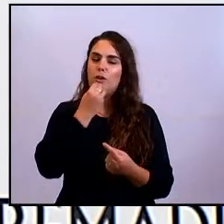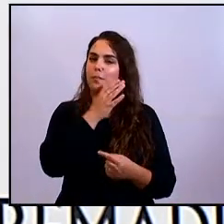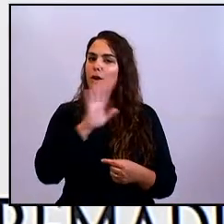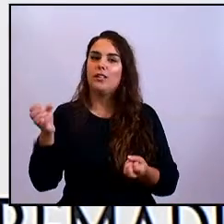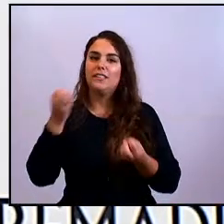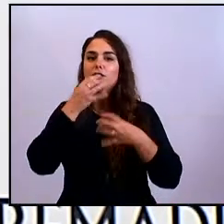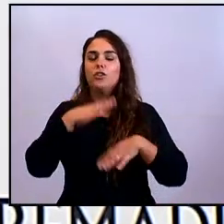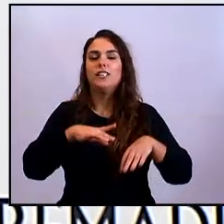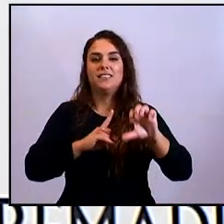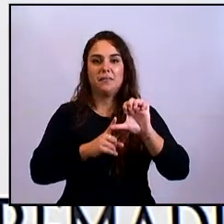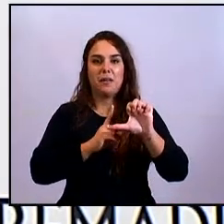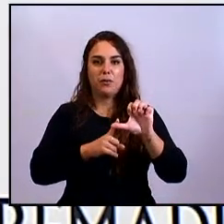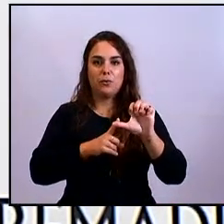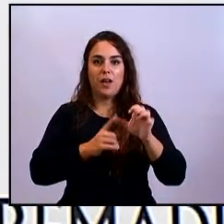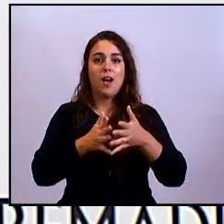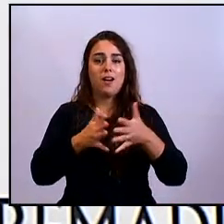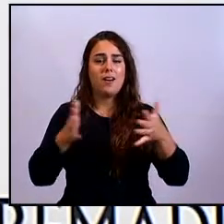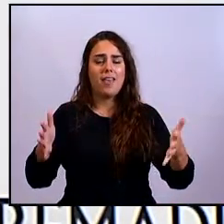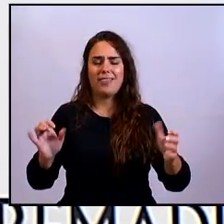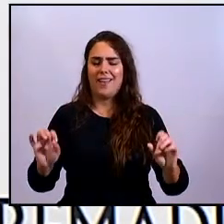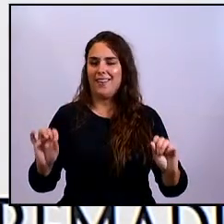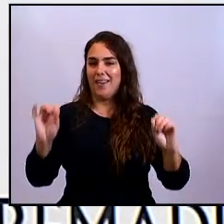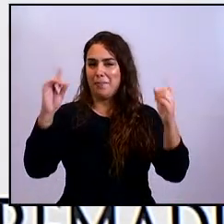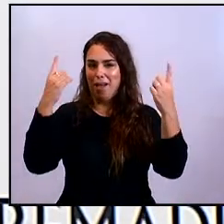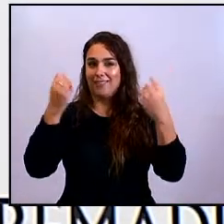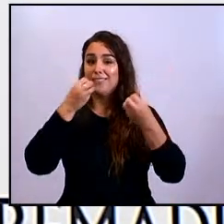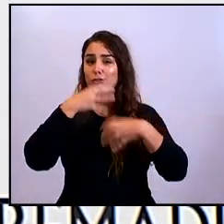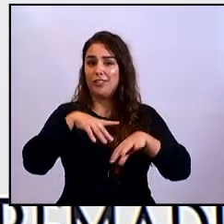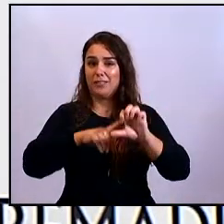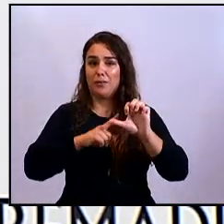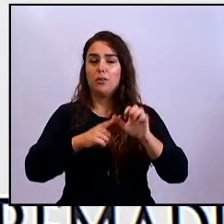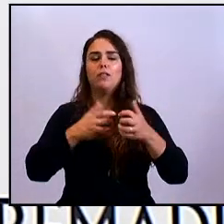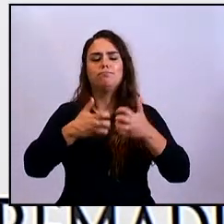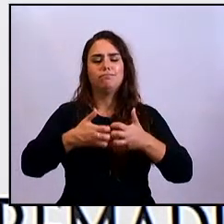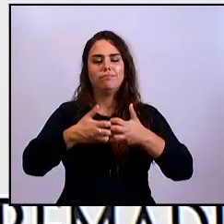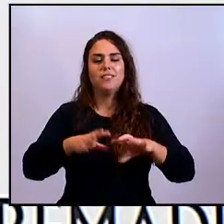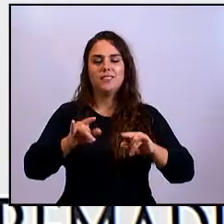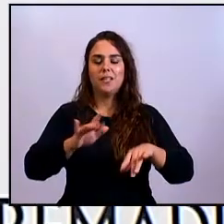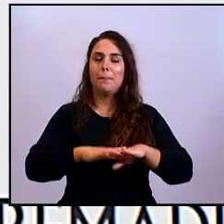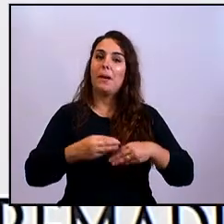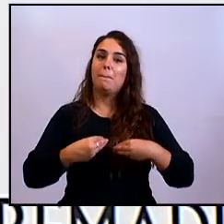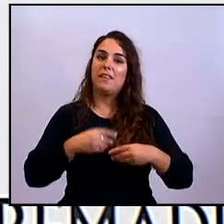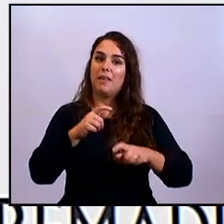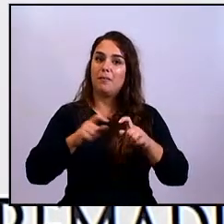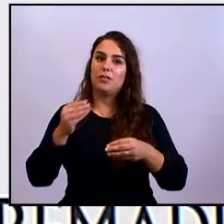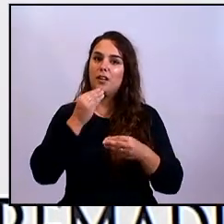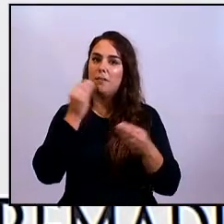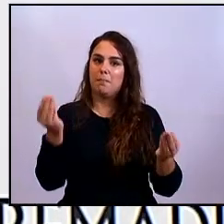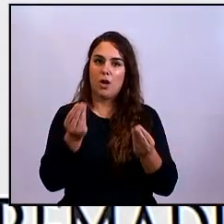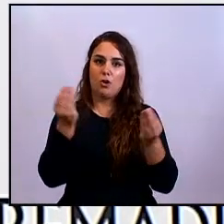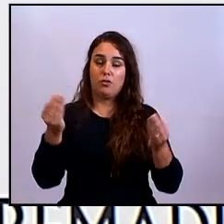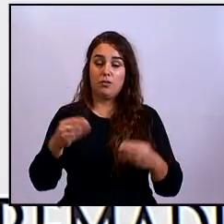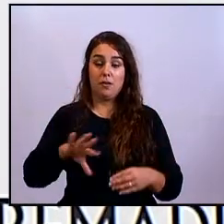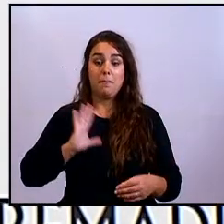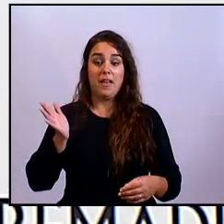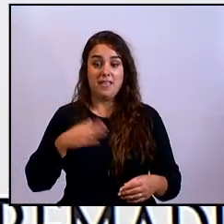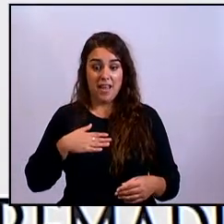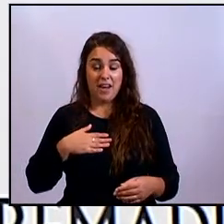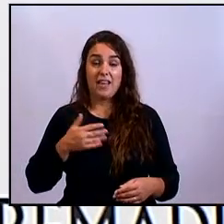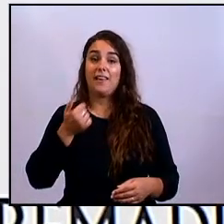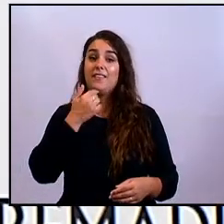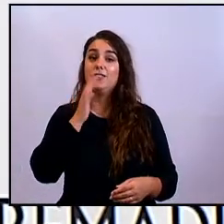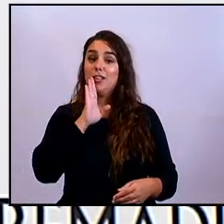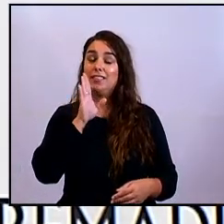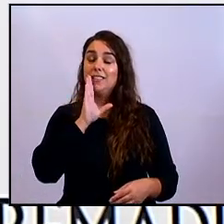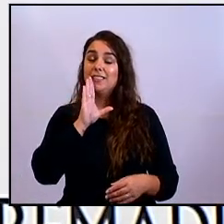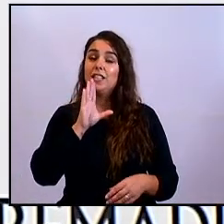de Extremadura, el mayor presupuesto de la historia de Extremadura, funcionando para mejorar la vida de la gente. Mañana, como decía, la consejera de Hacienda